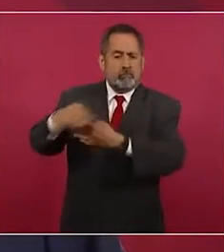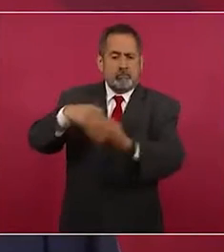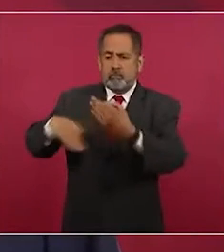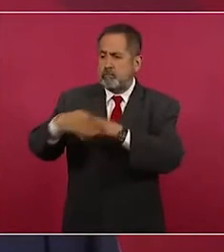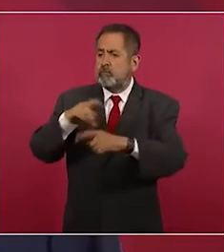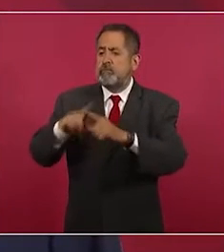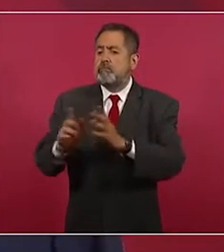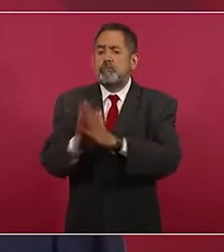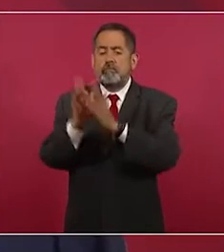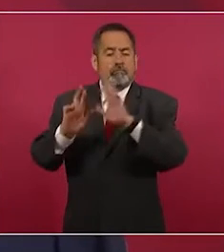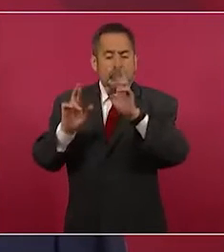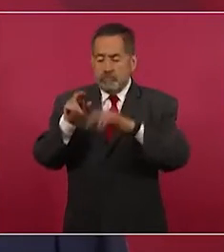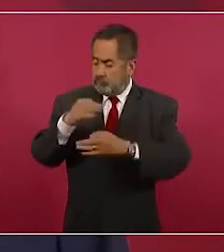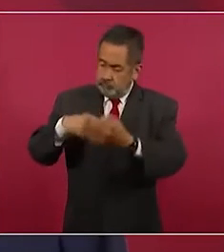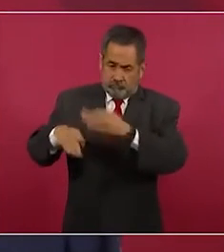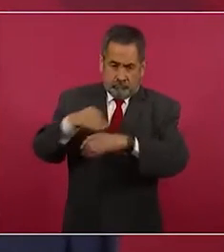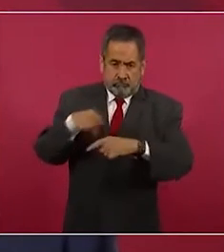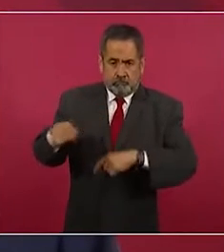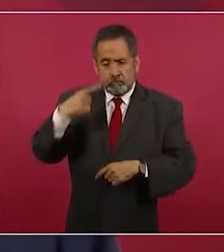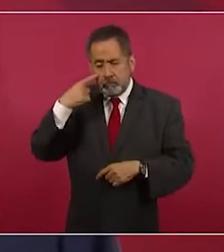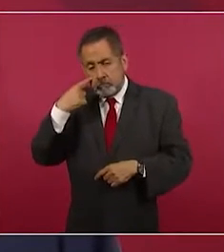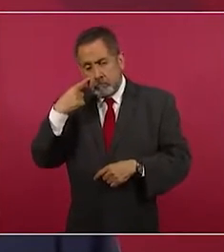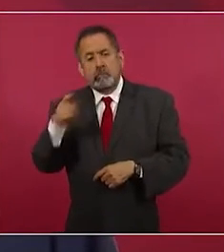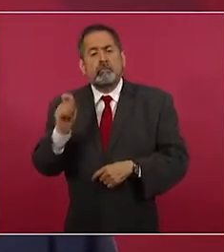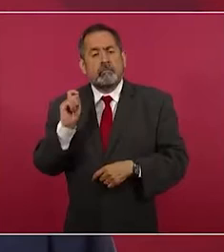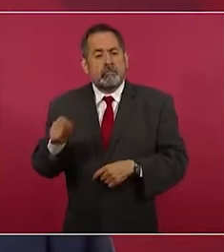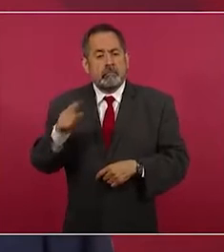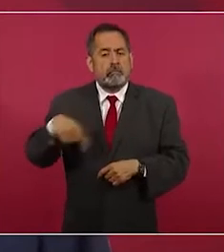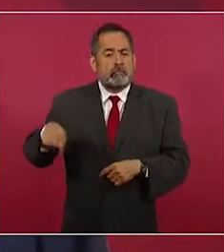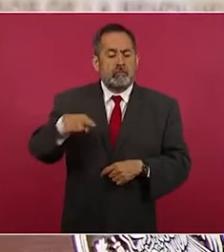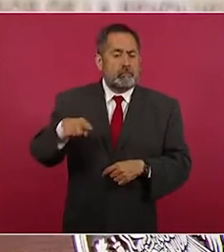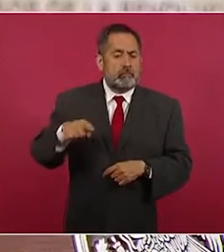participaron estén